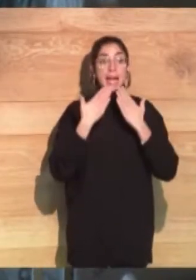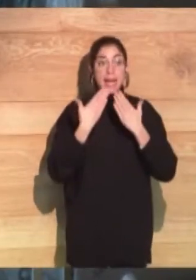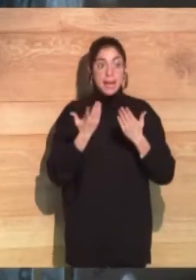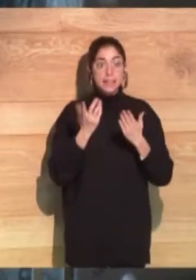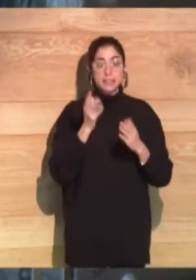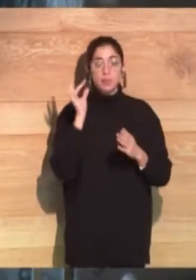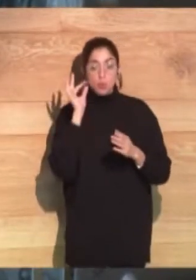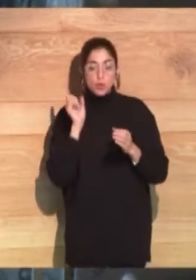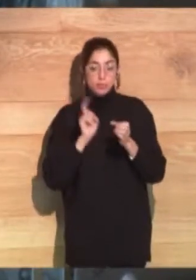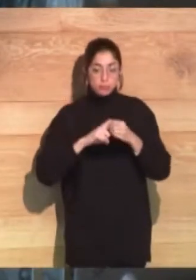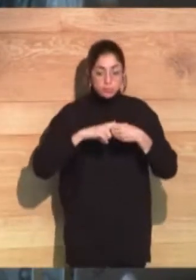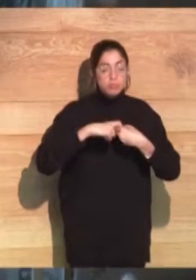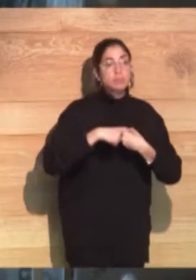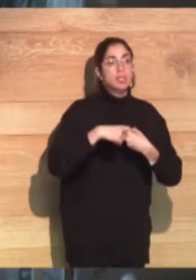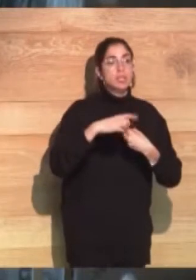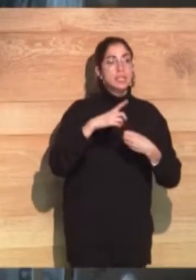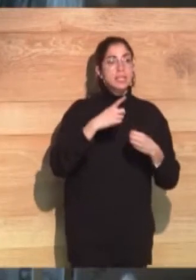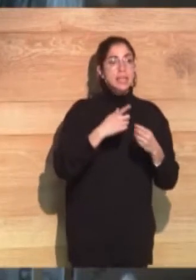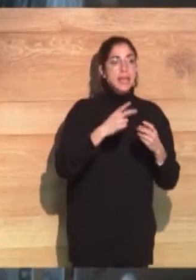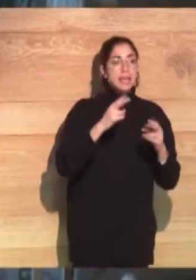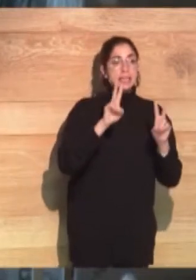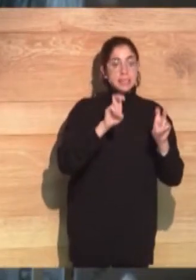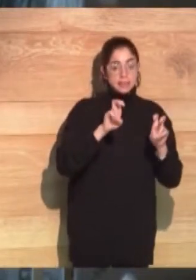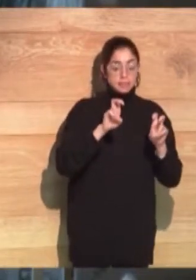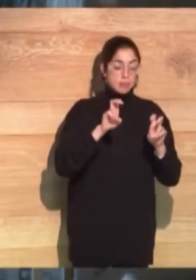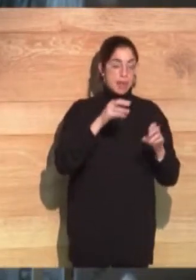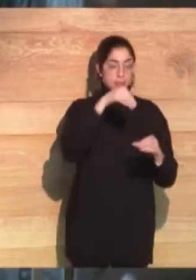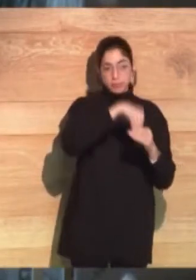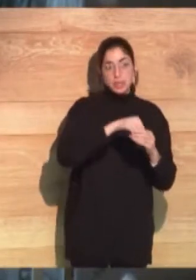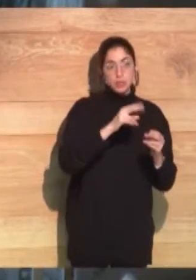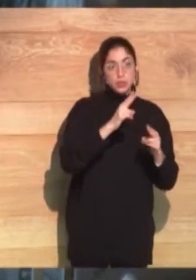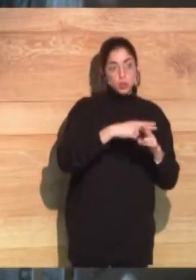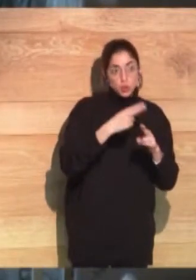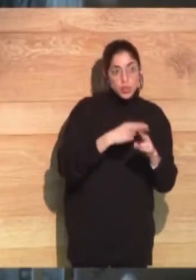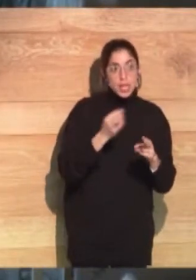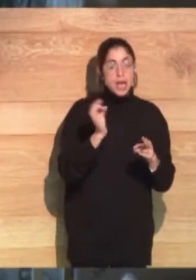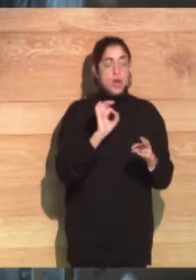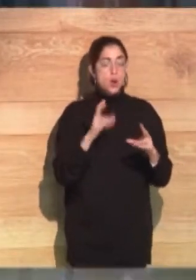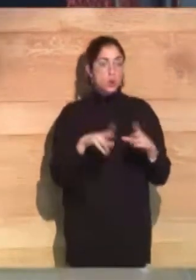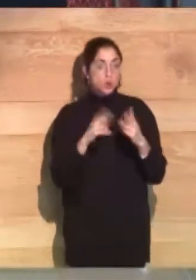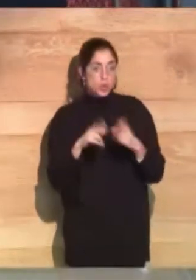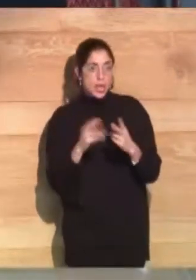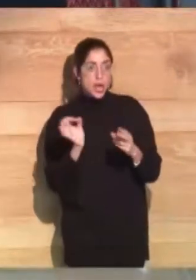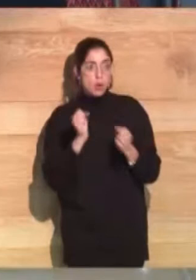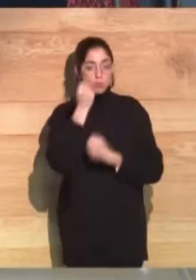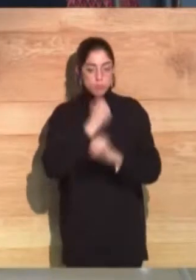en los estamentos políticos, económicos, sociales y de poder.